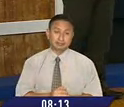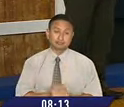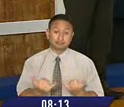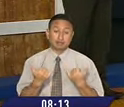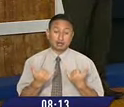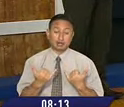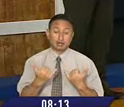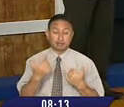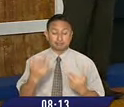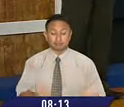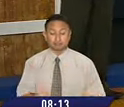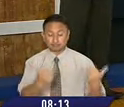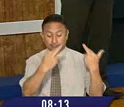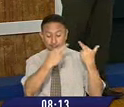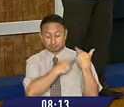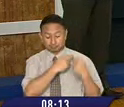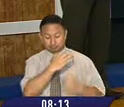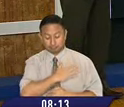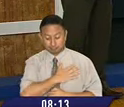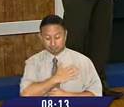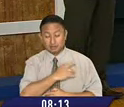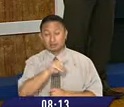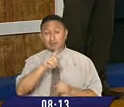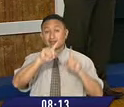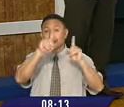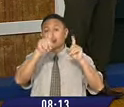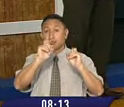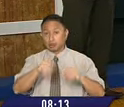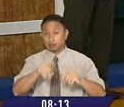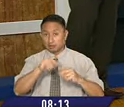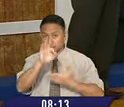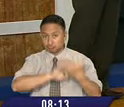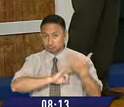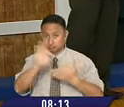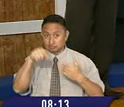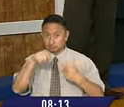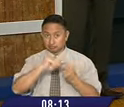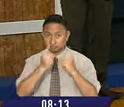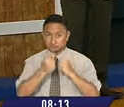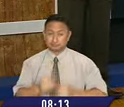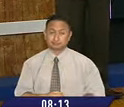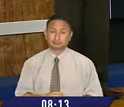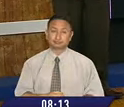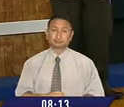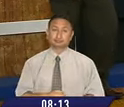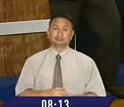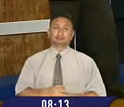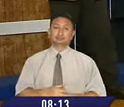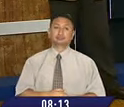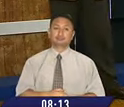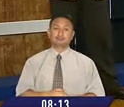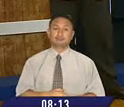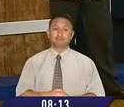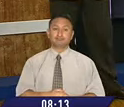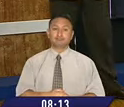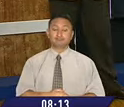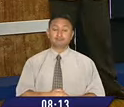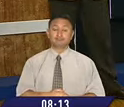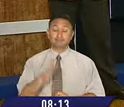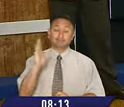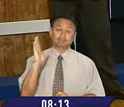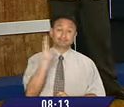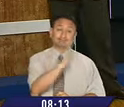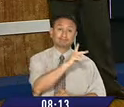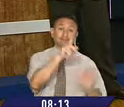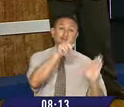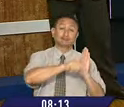nuestras manos y que aprueben las preguntitas para que vaya cambiando este panorama. Y ahora les contamos una lamentable noticia también, porque la abogada